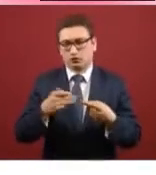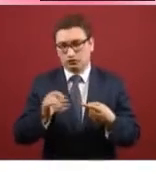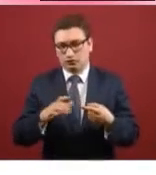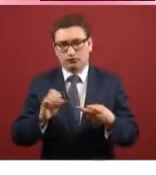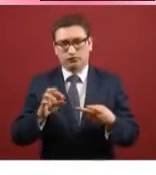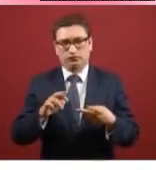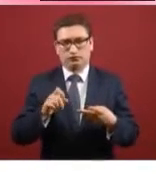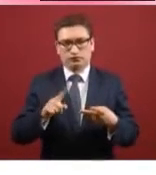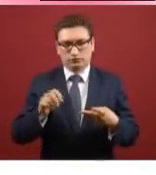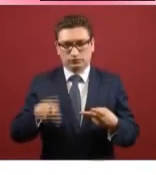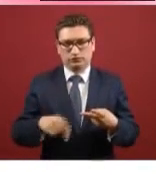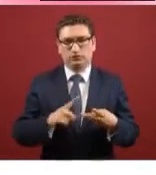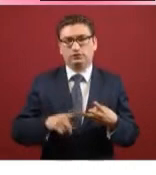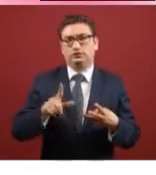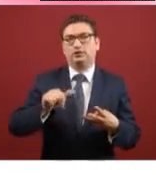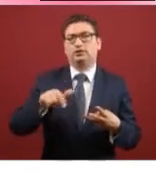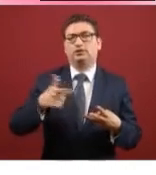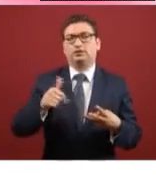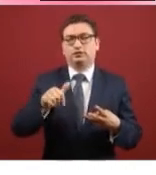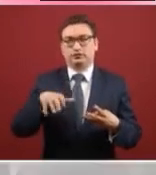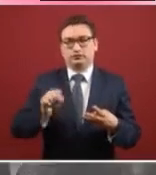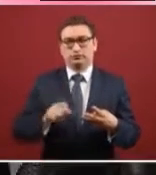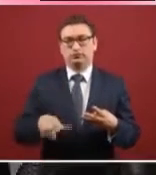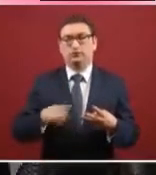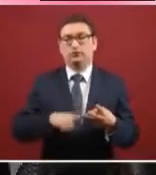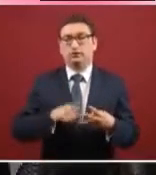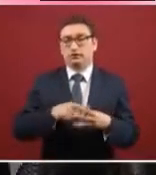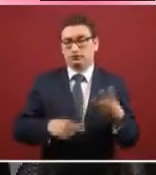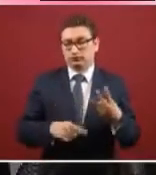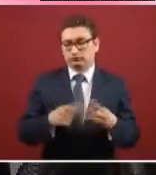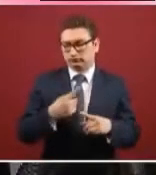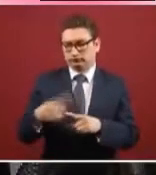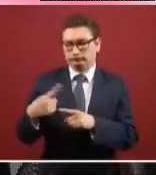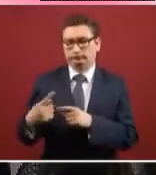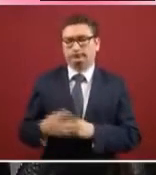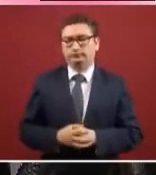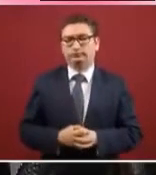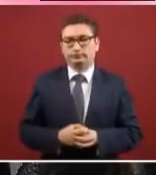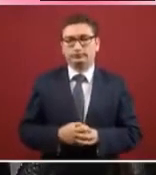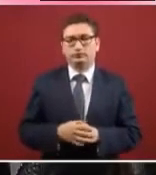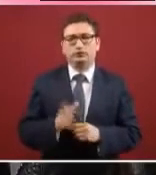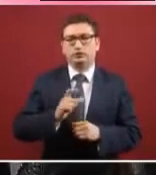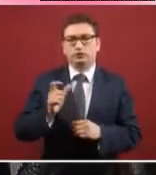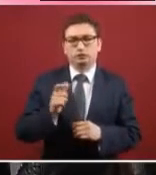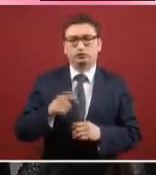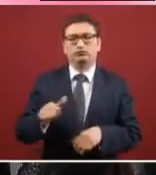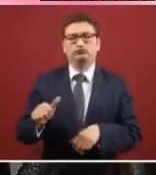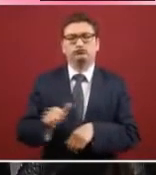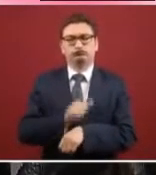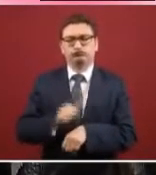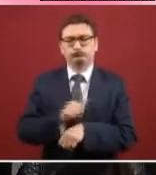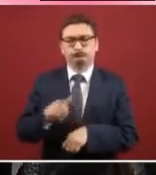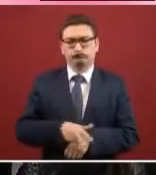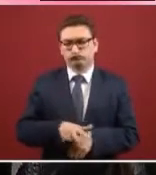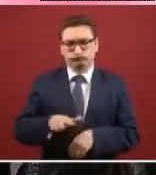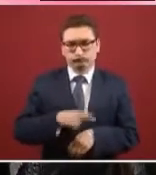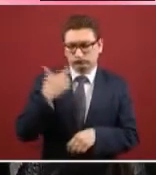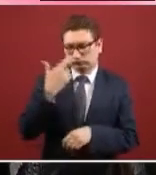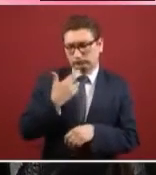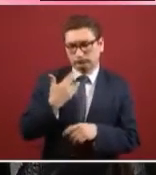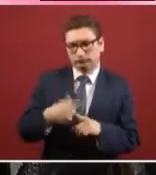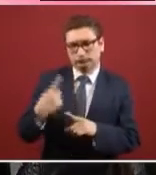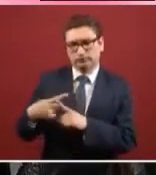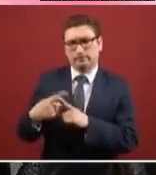Orsan y Lagaz. Si vemos el tema de verificación, so I'm letting him to explain it because there's actually graphs you could look at. En el